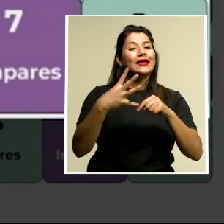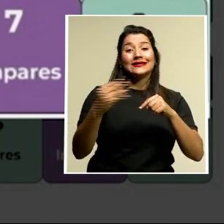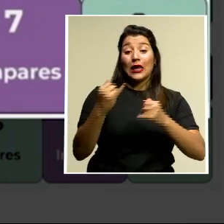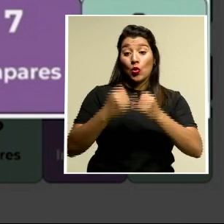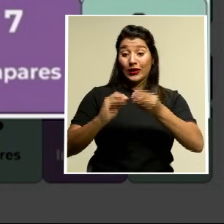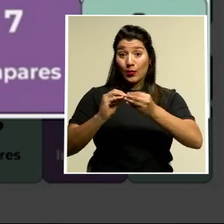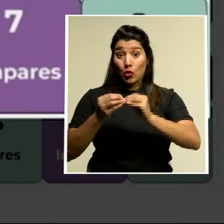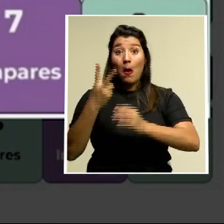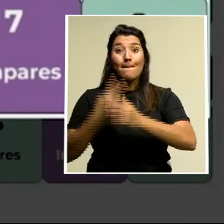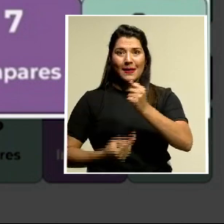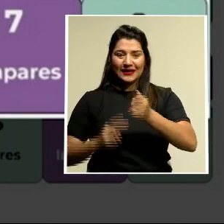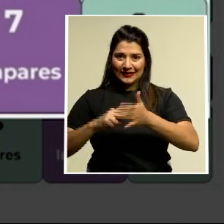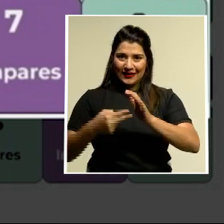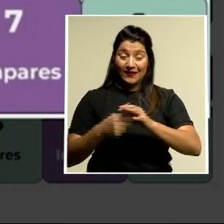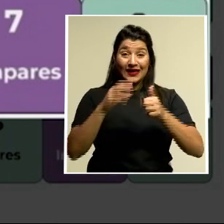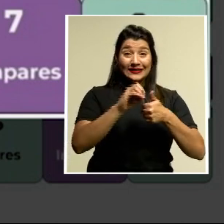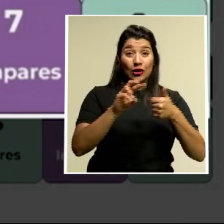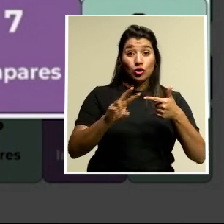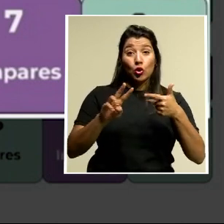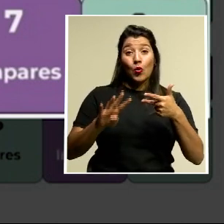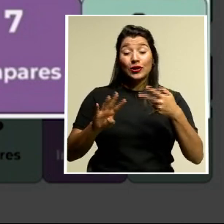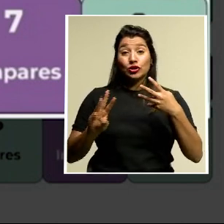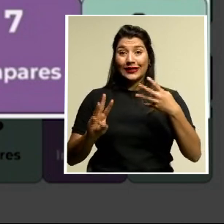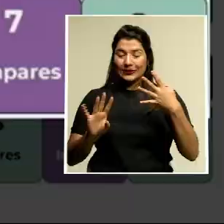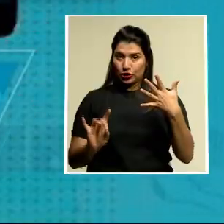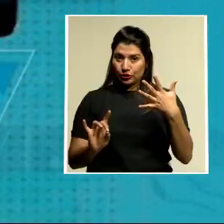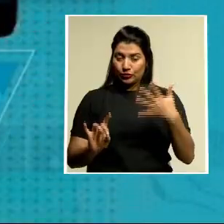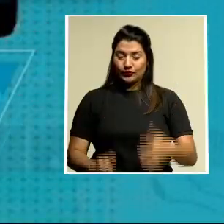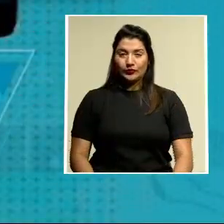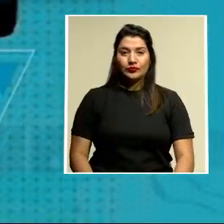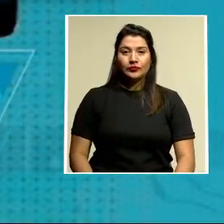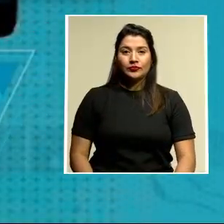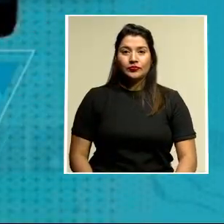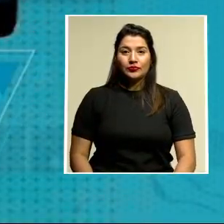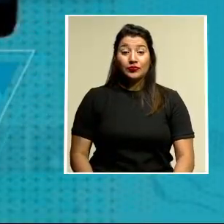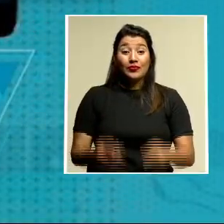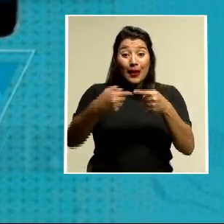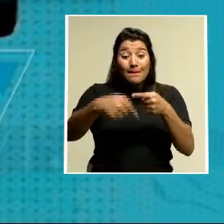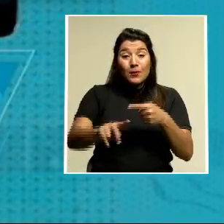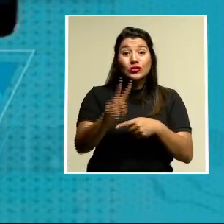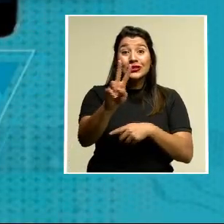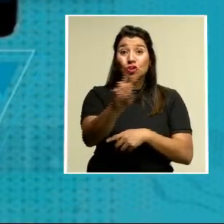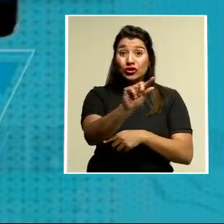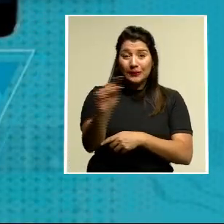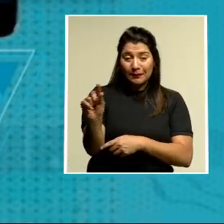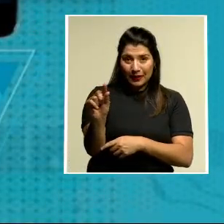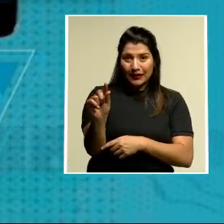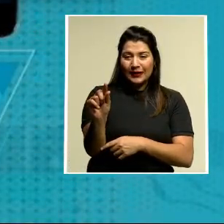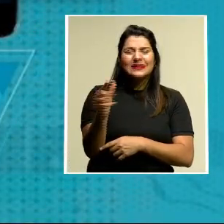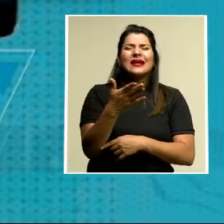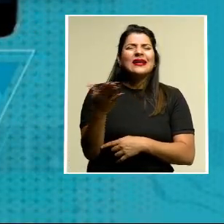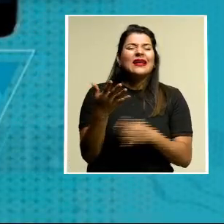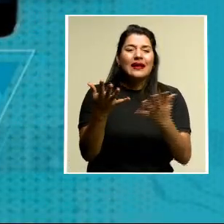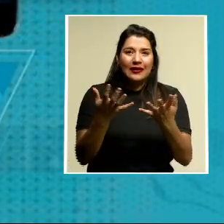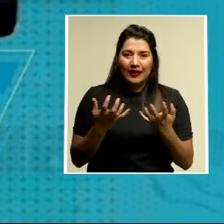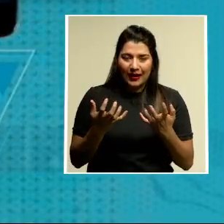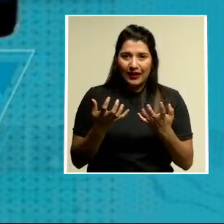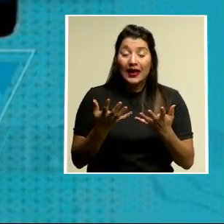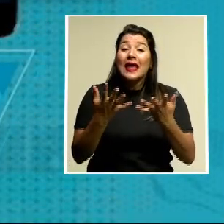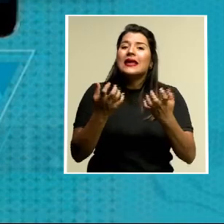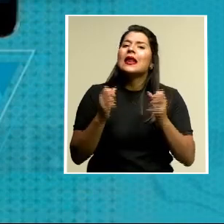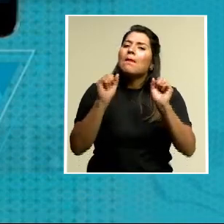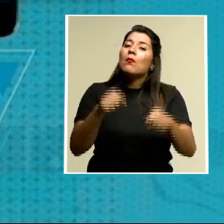en par, es decir, 0, 2, 4, 6 y 8. Estas próximas 2 semanas, lo que se ha buscado es poder